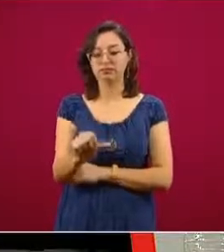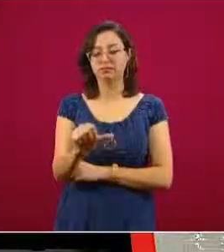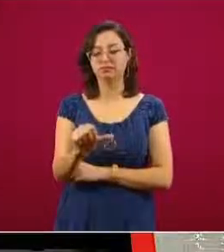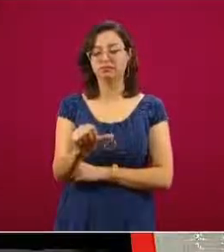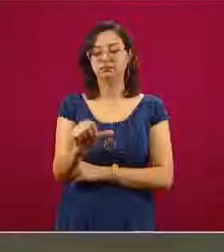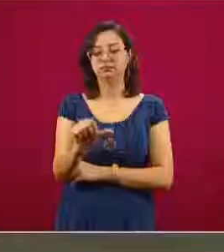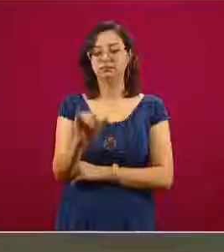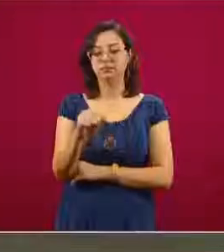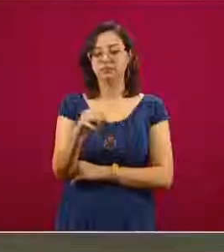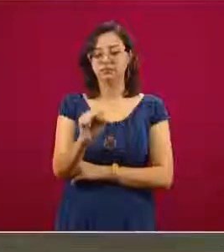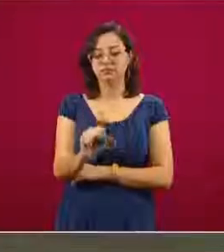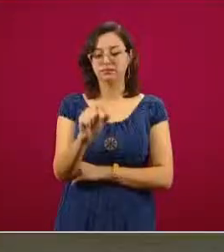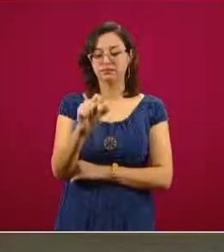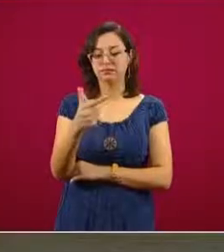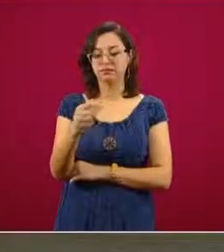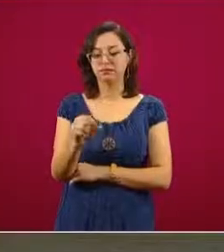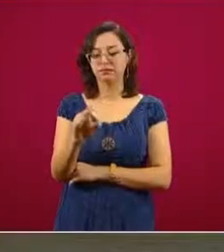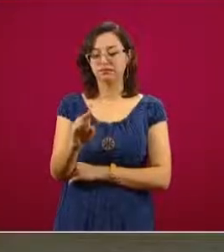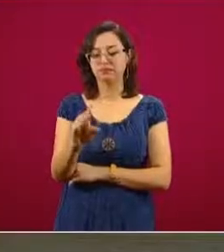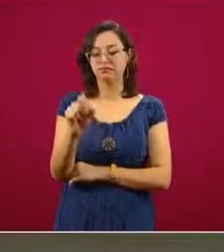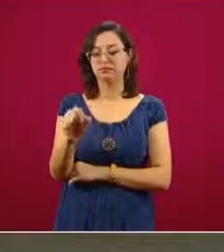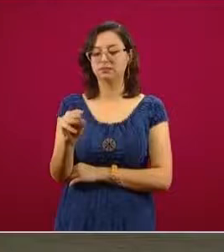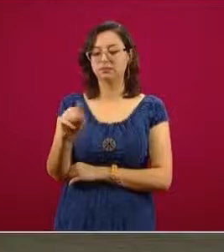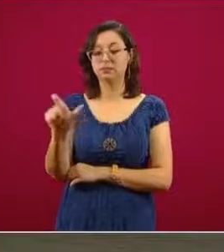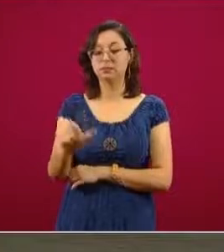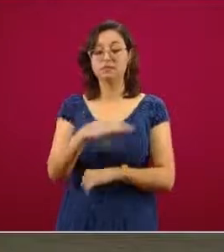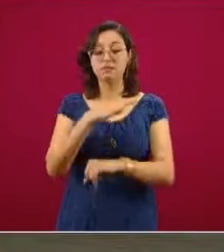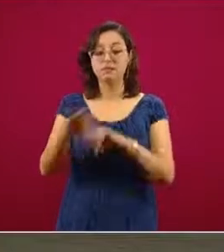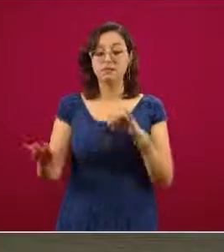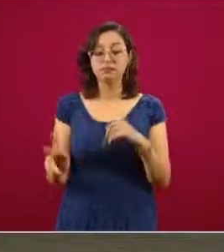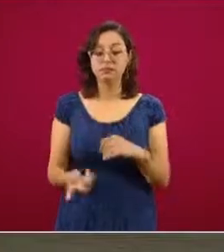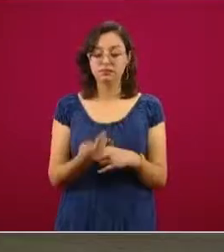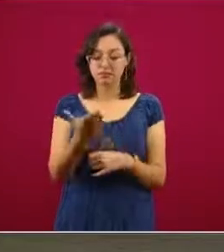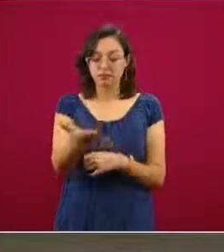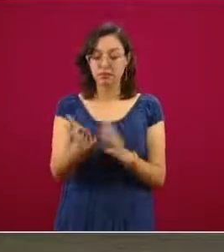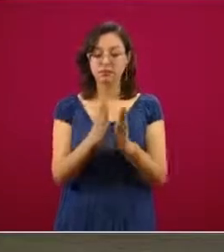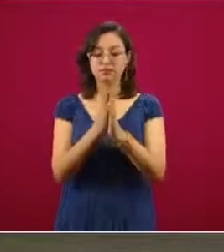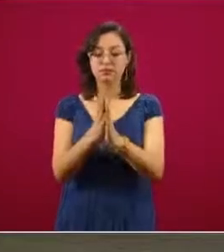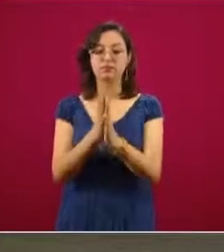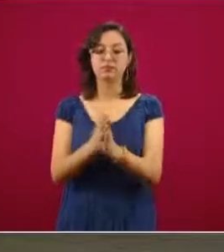zoe.robledo@ims.gov.mx. Gracias, maestro Robledo. La última pregunta, por favor.